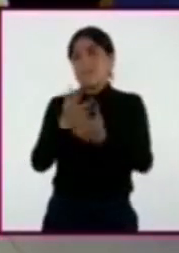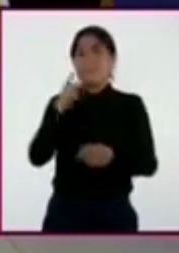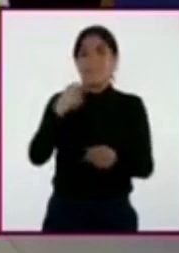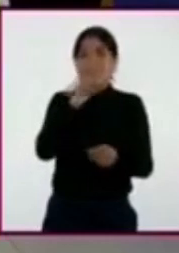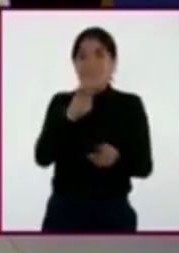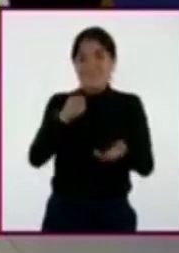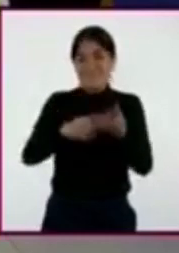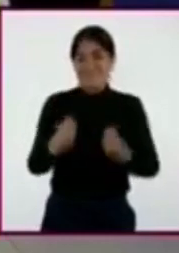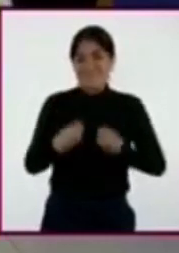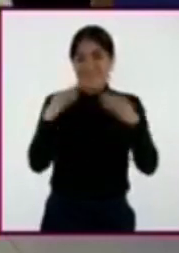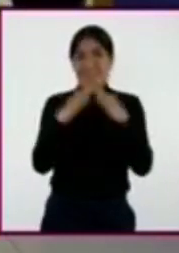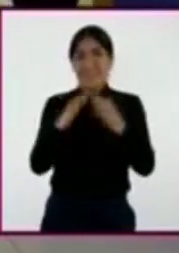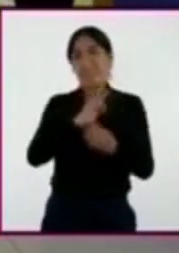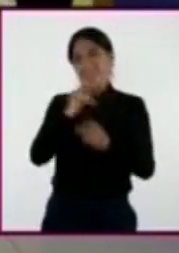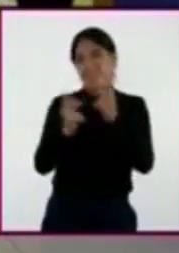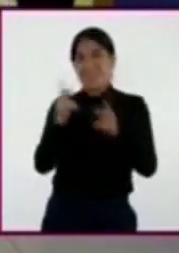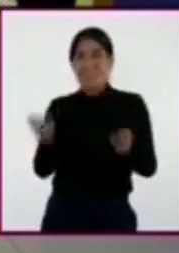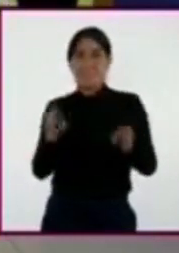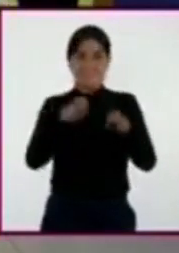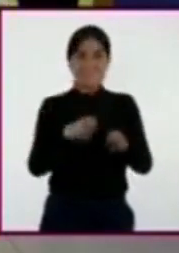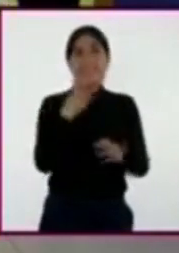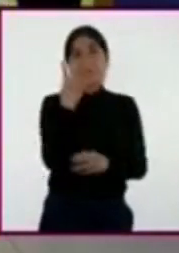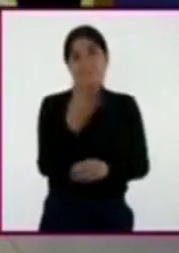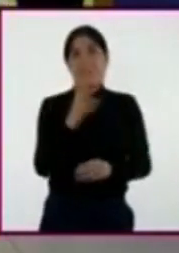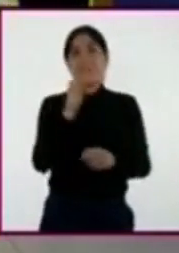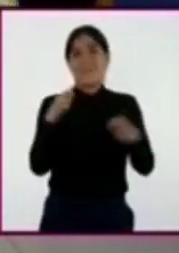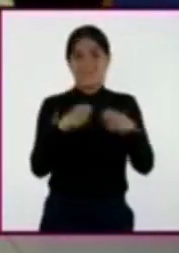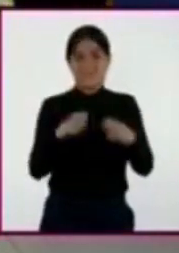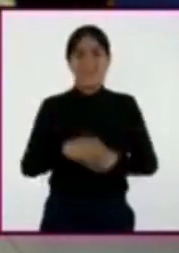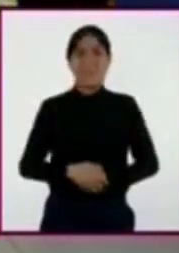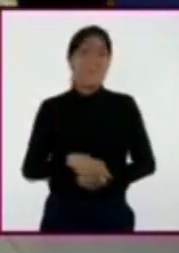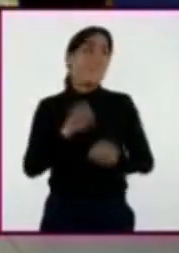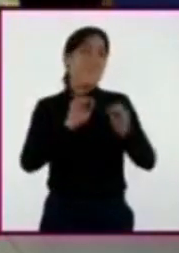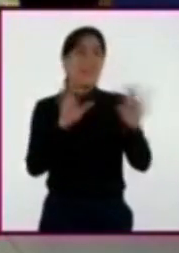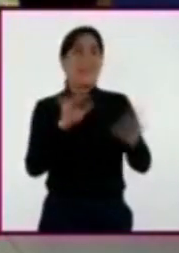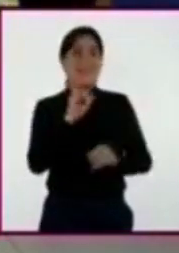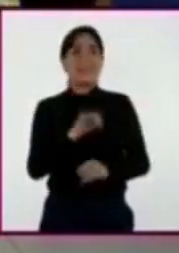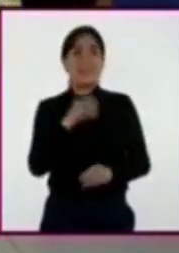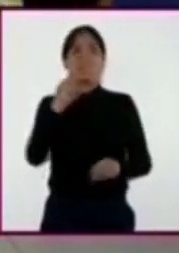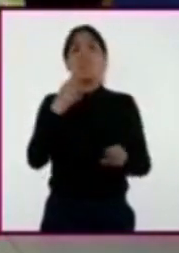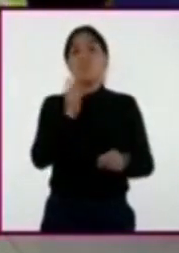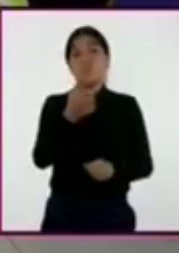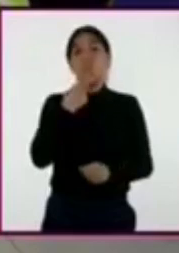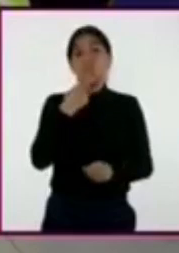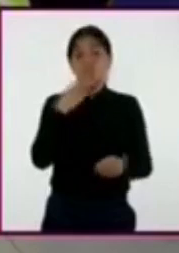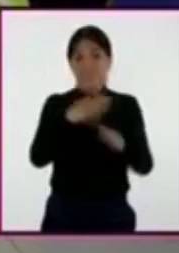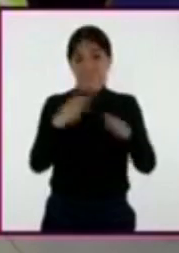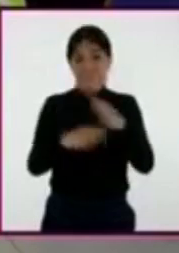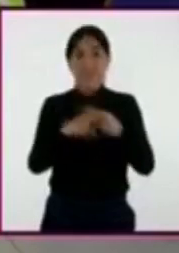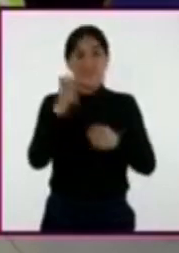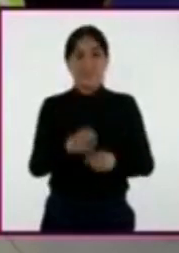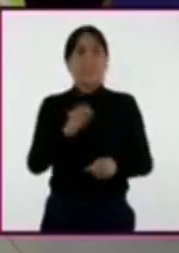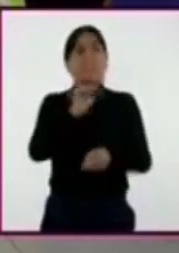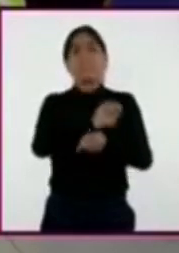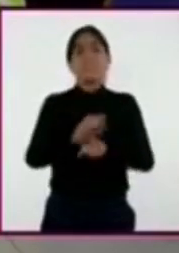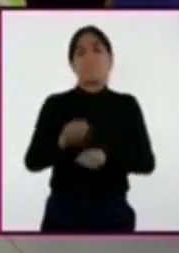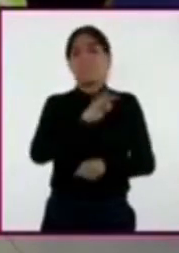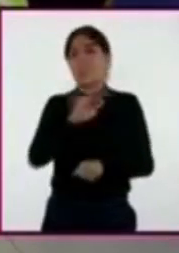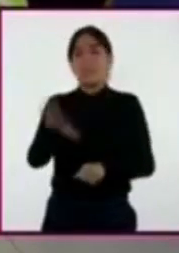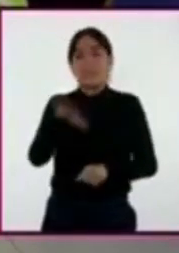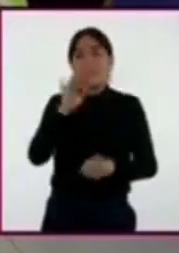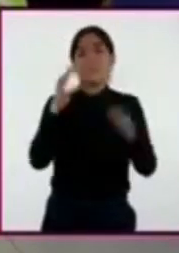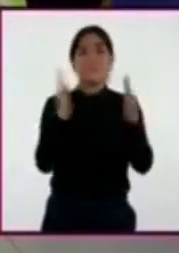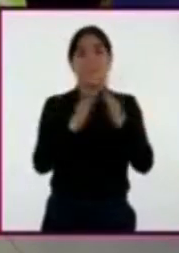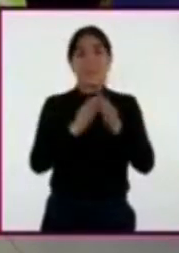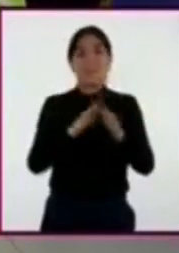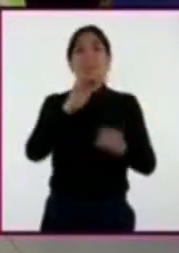en mi casa los suyos. Y ya con eso, ¿no? Claro. Los materiales que usaremos en esta sesión son muy sencillos de encontrar en